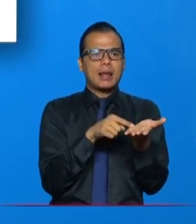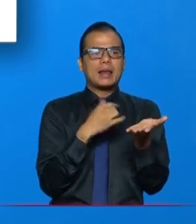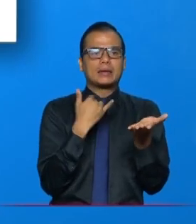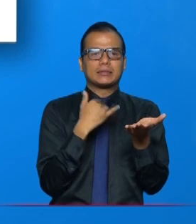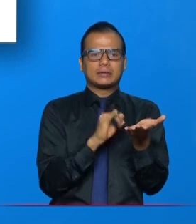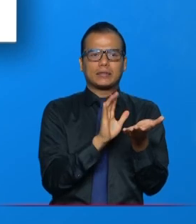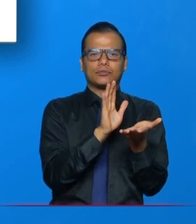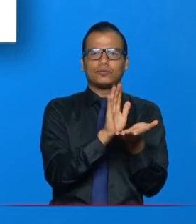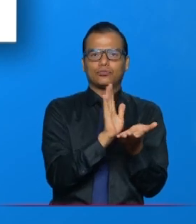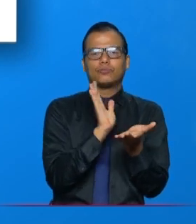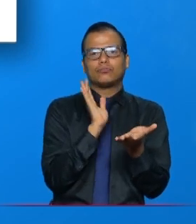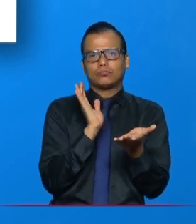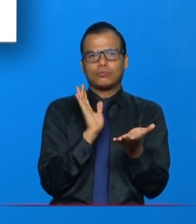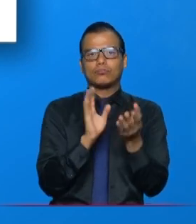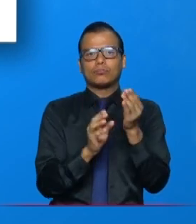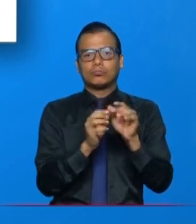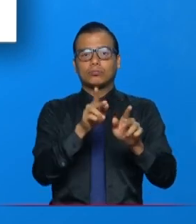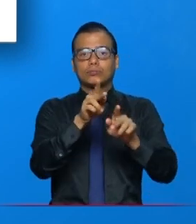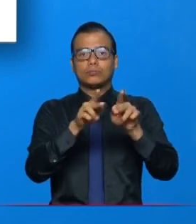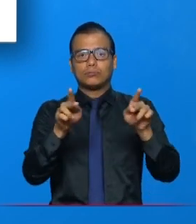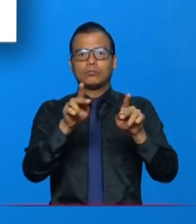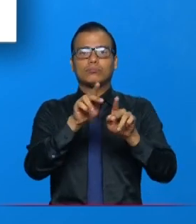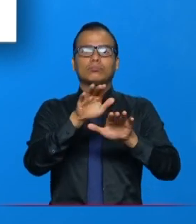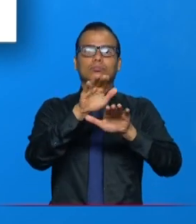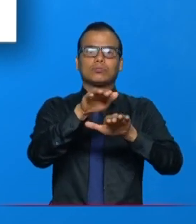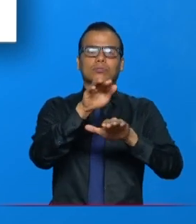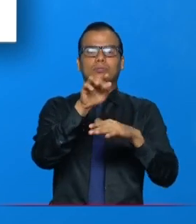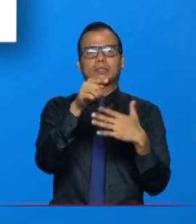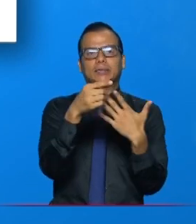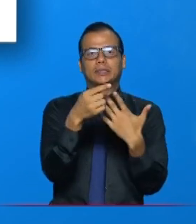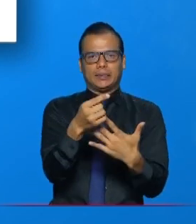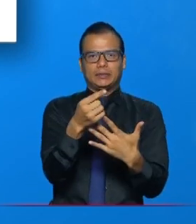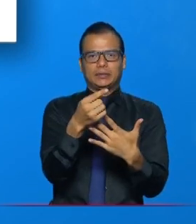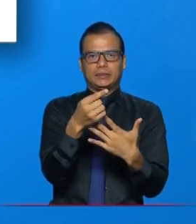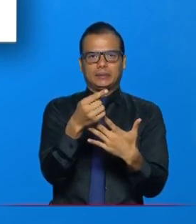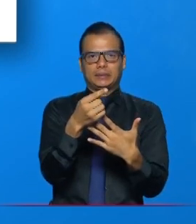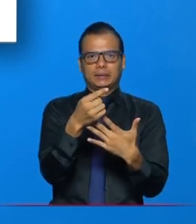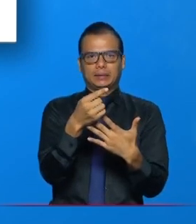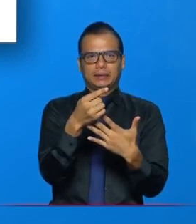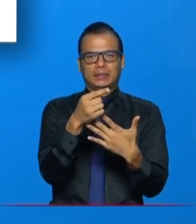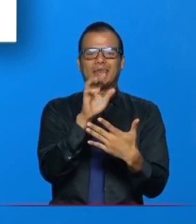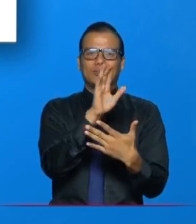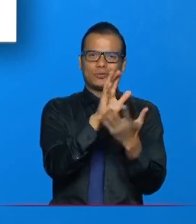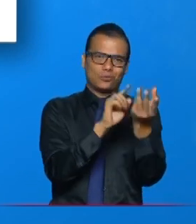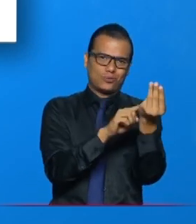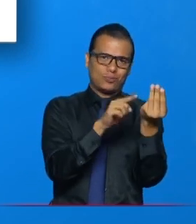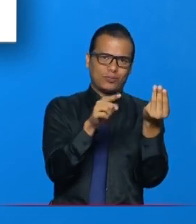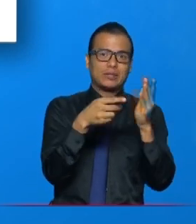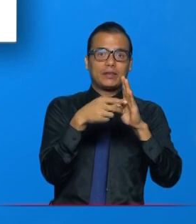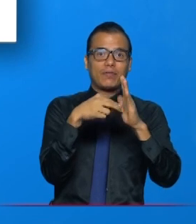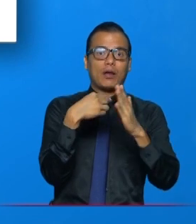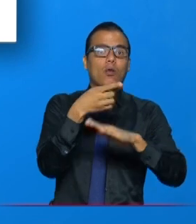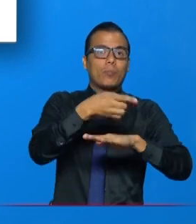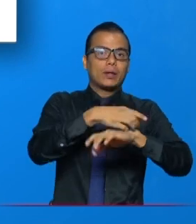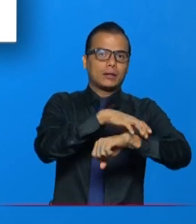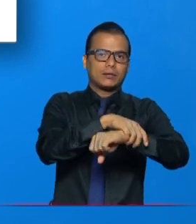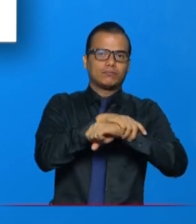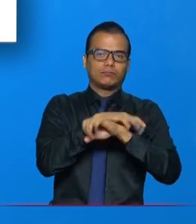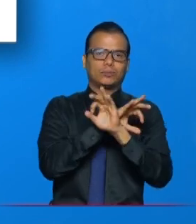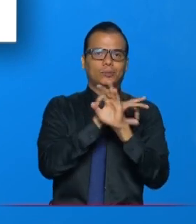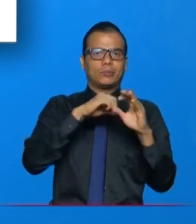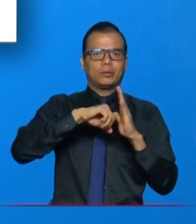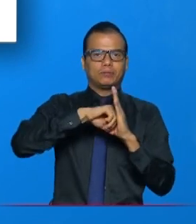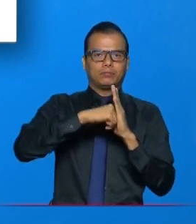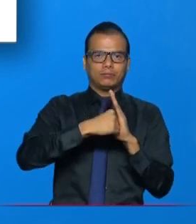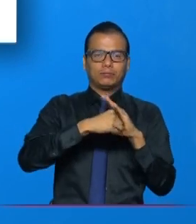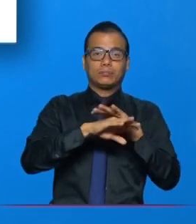también reconoció a 6 voceros y pidió suspender sus órdenes de captura. El ministro de Defensa aseguró que se seguirán con las operaciones en contra de este grupo